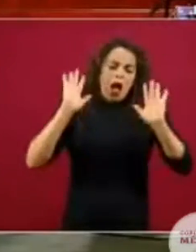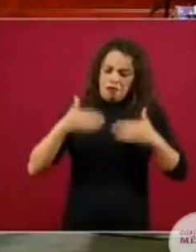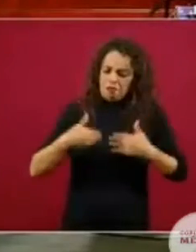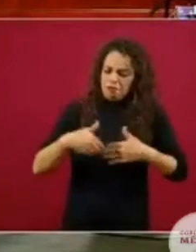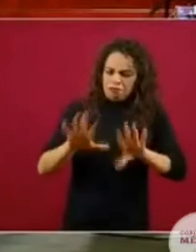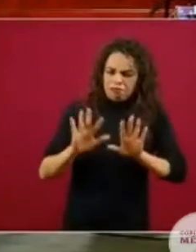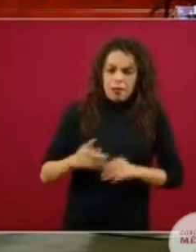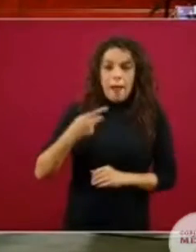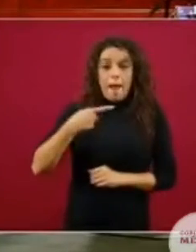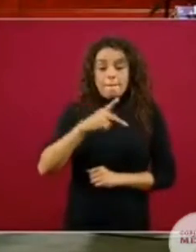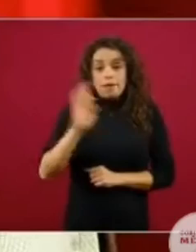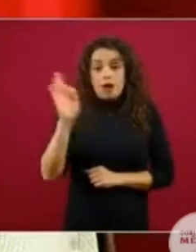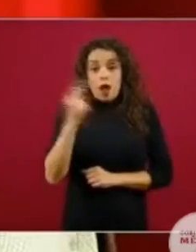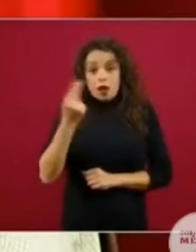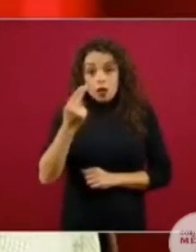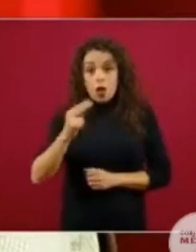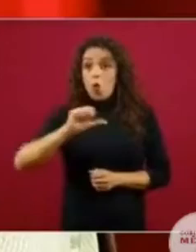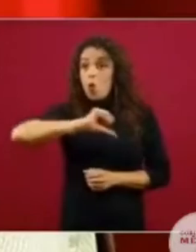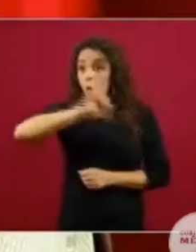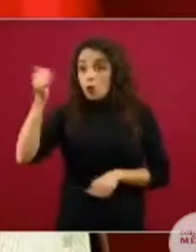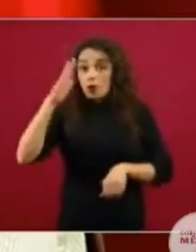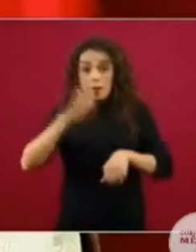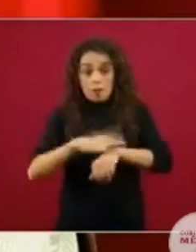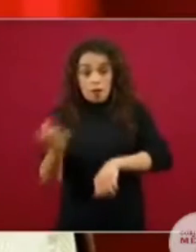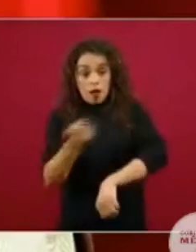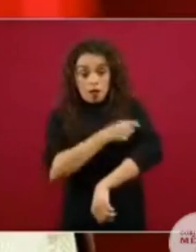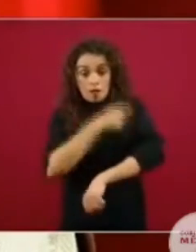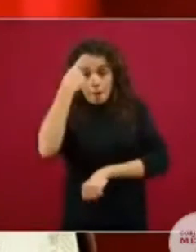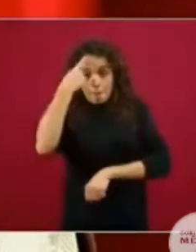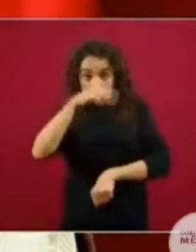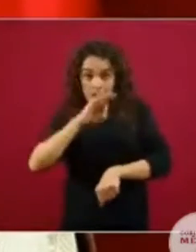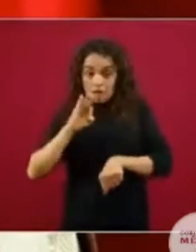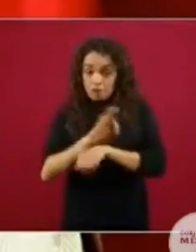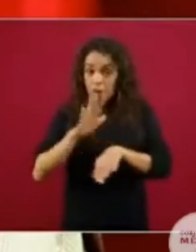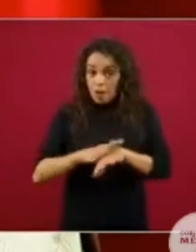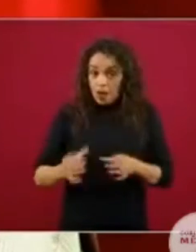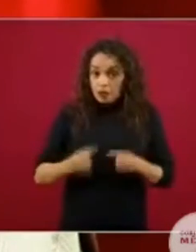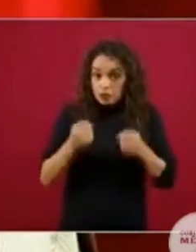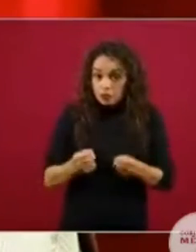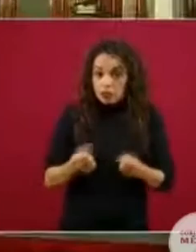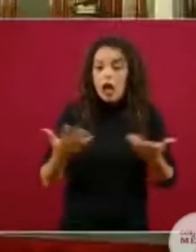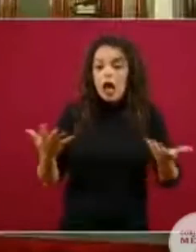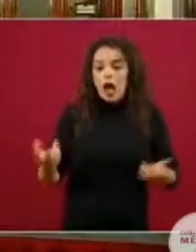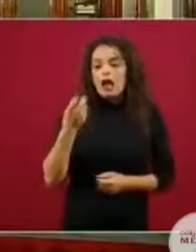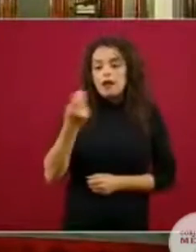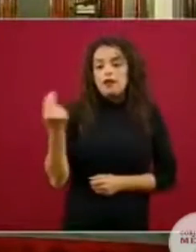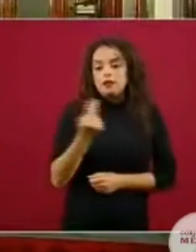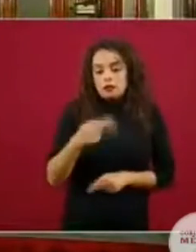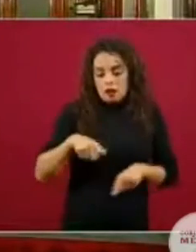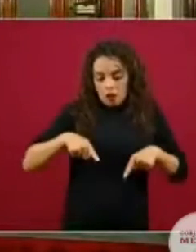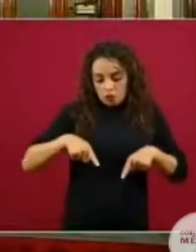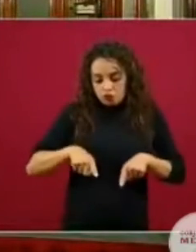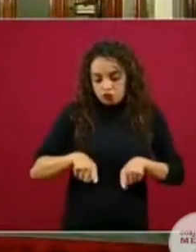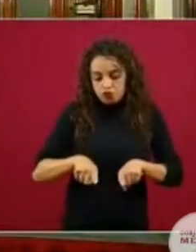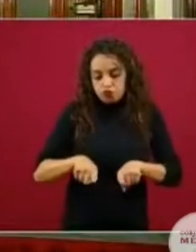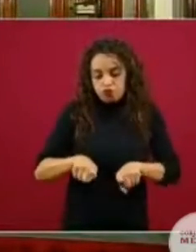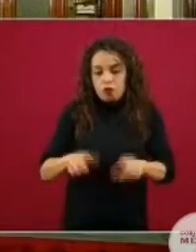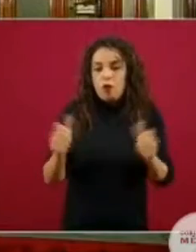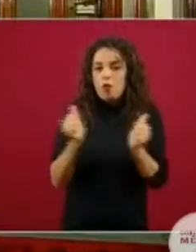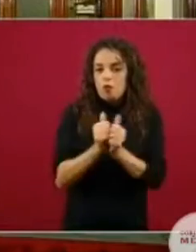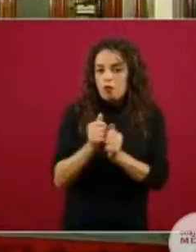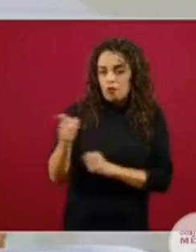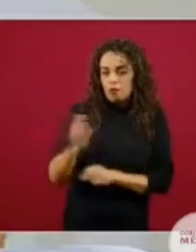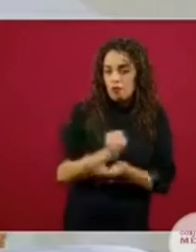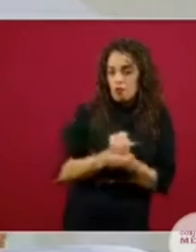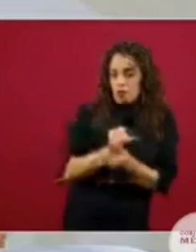pues requiere otro número y eso es lo que se tiene que ir dilucidando a la par de la investigación y